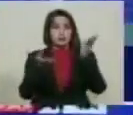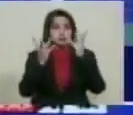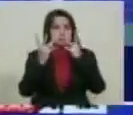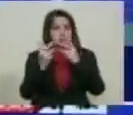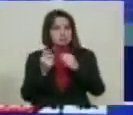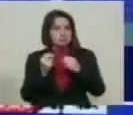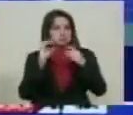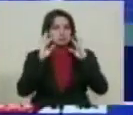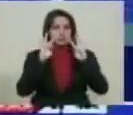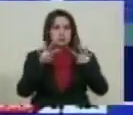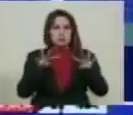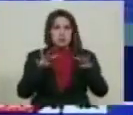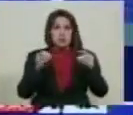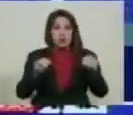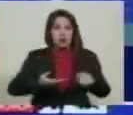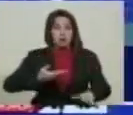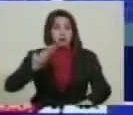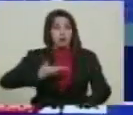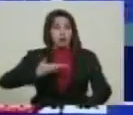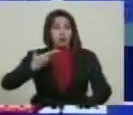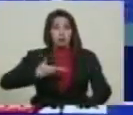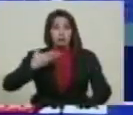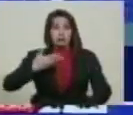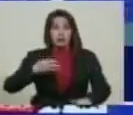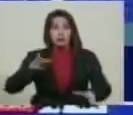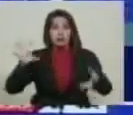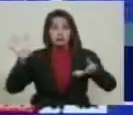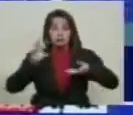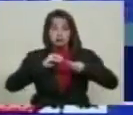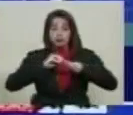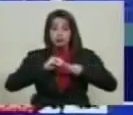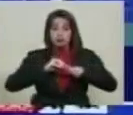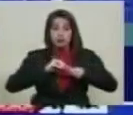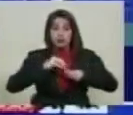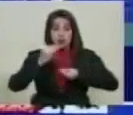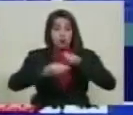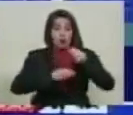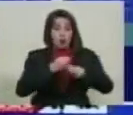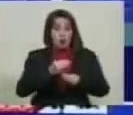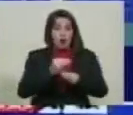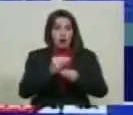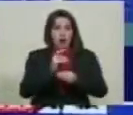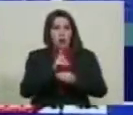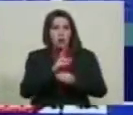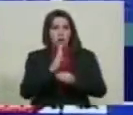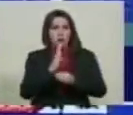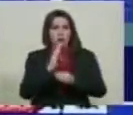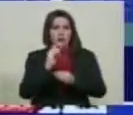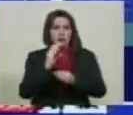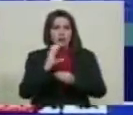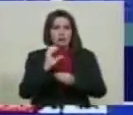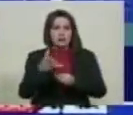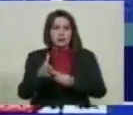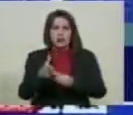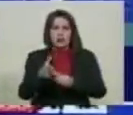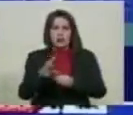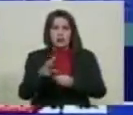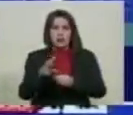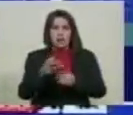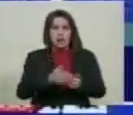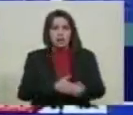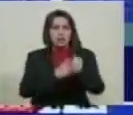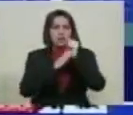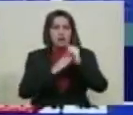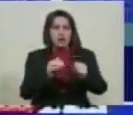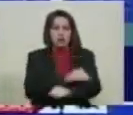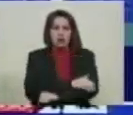Y es importante que este balance lo llevemos a lo concreto, a la VC, al liderazgo de calle, al liderazgo de